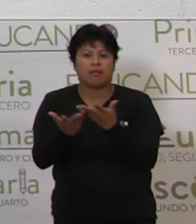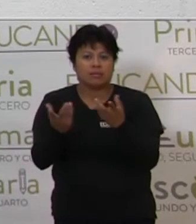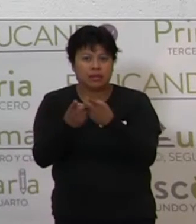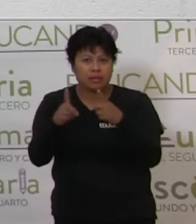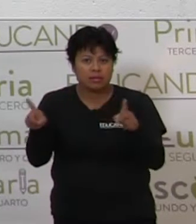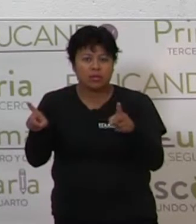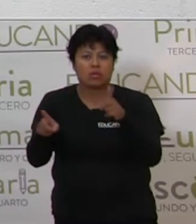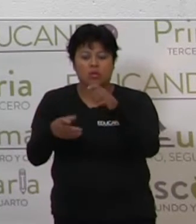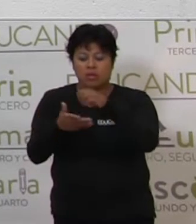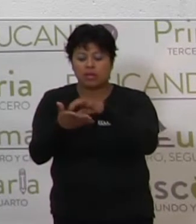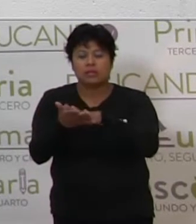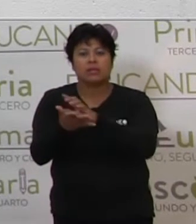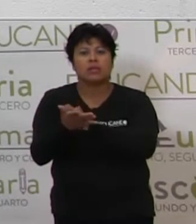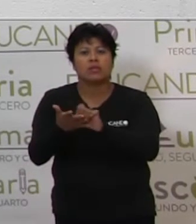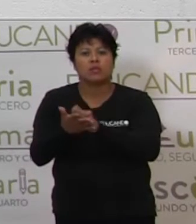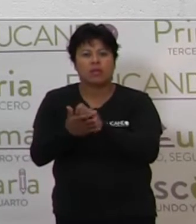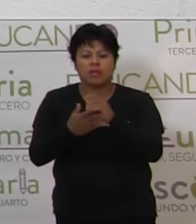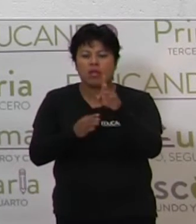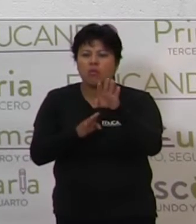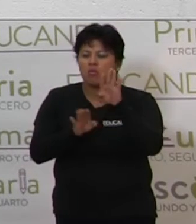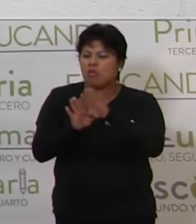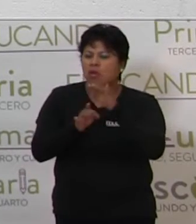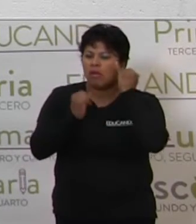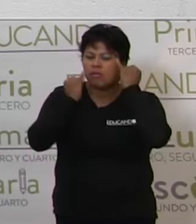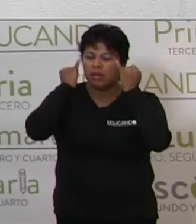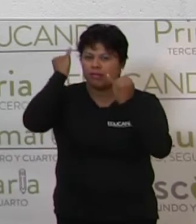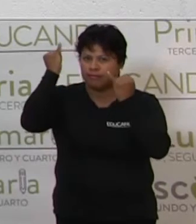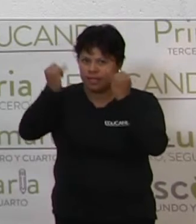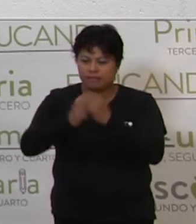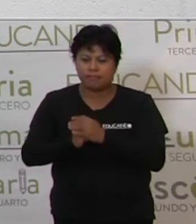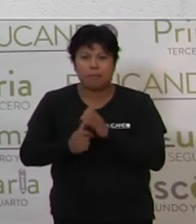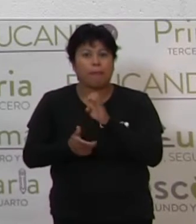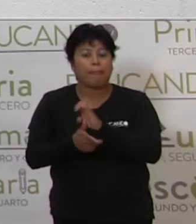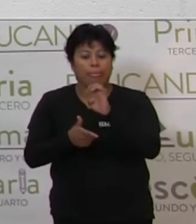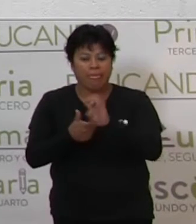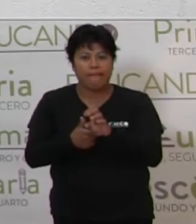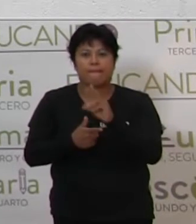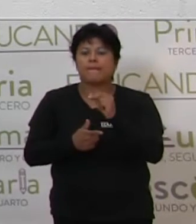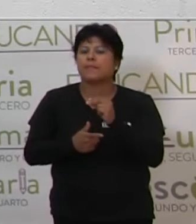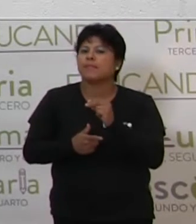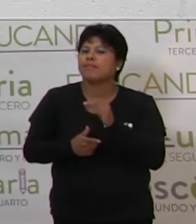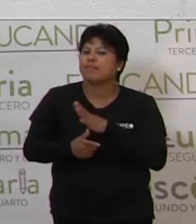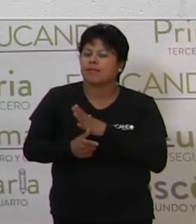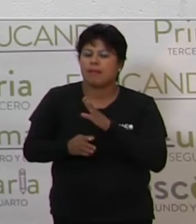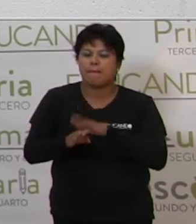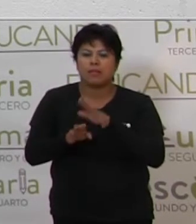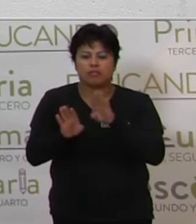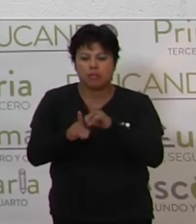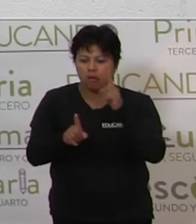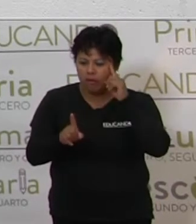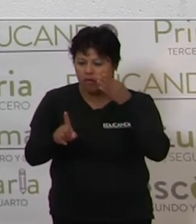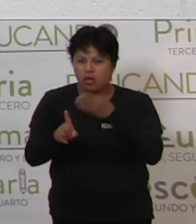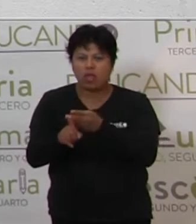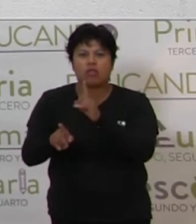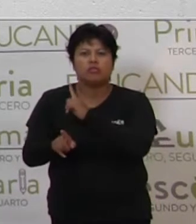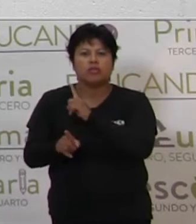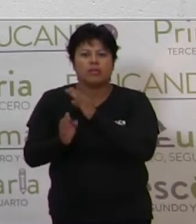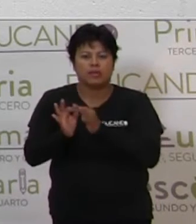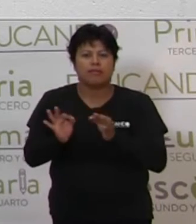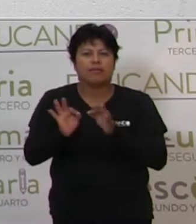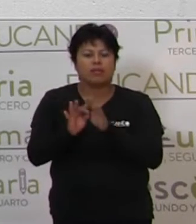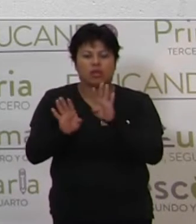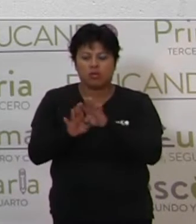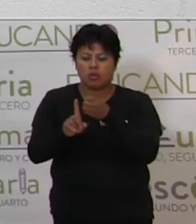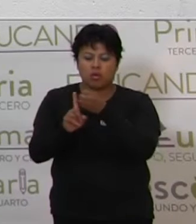desarrollar una escritura creativa. Entonces no estamos más enfocados como que en la función dentro de